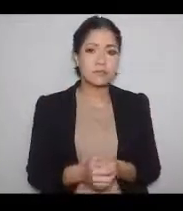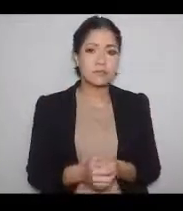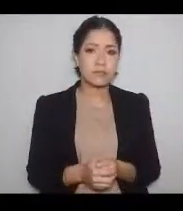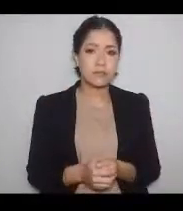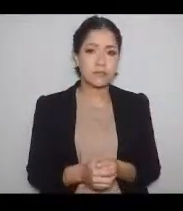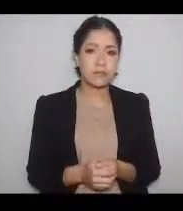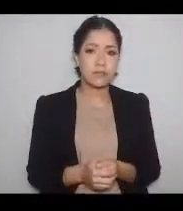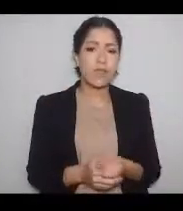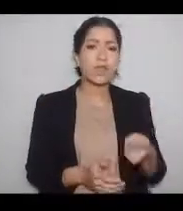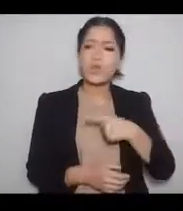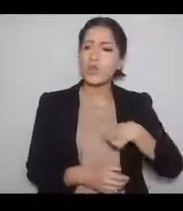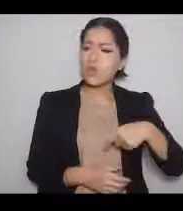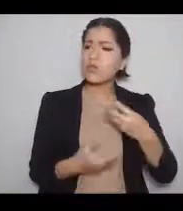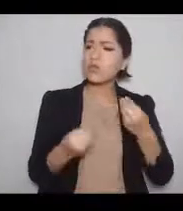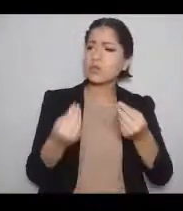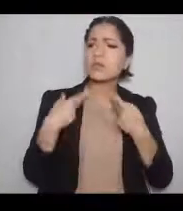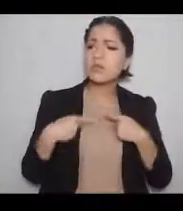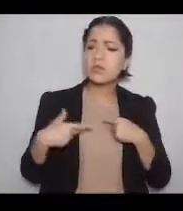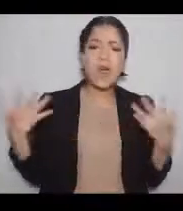Todo el mundo lo hace, pero nosotros